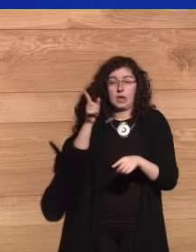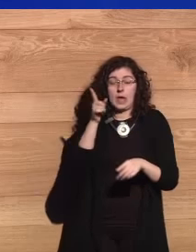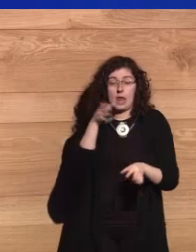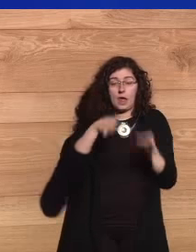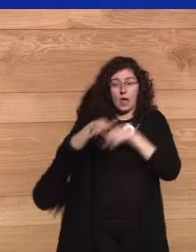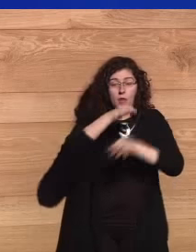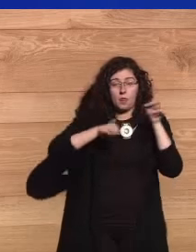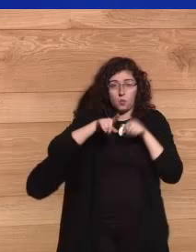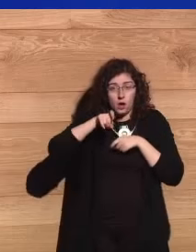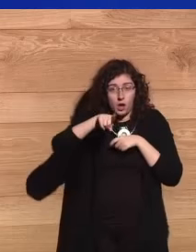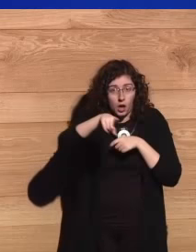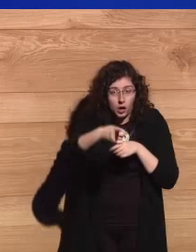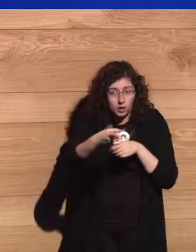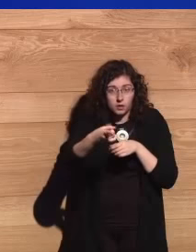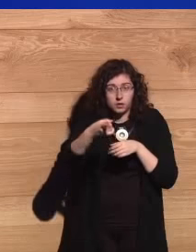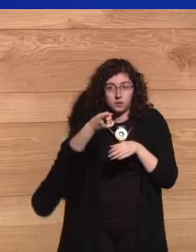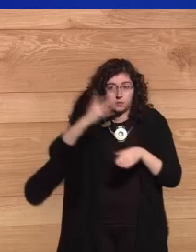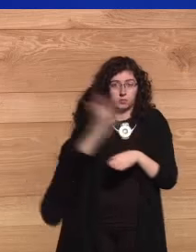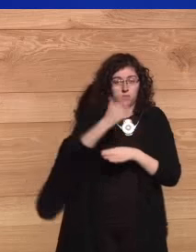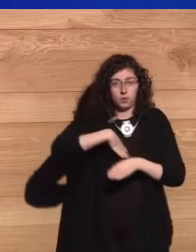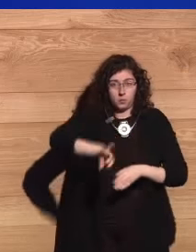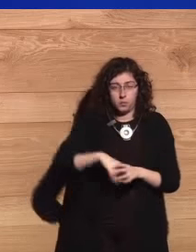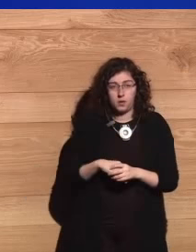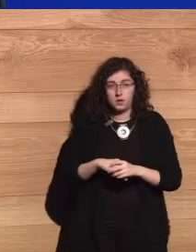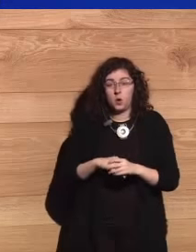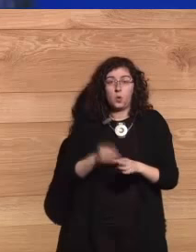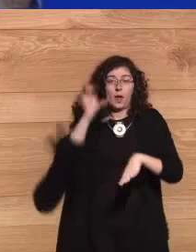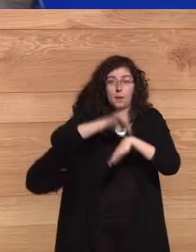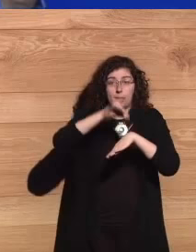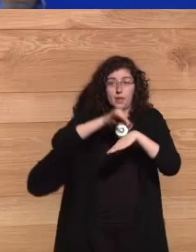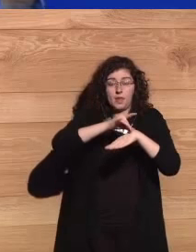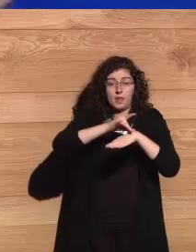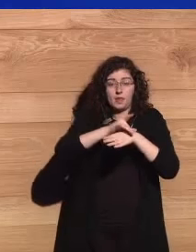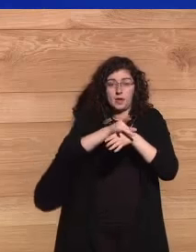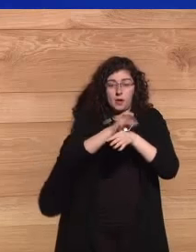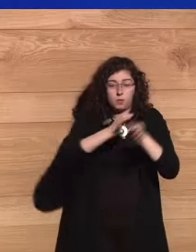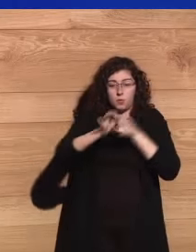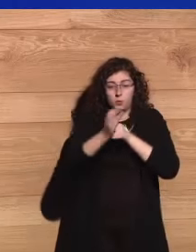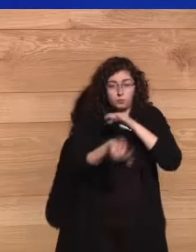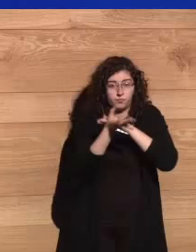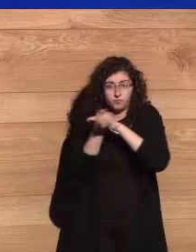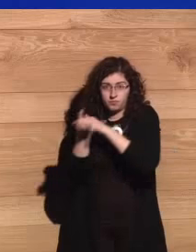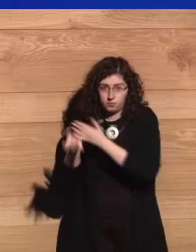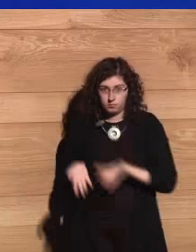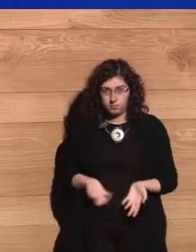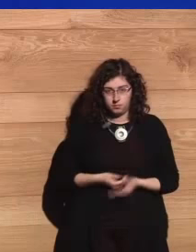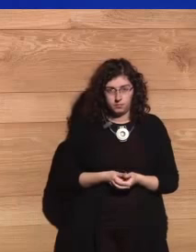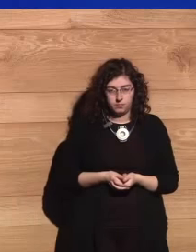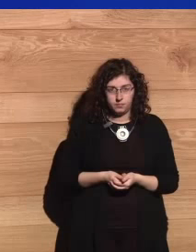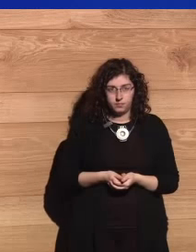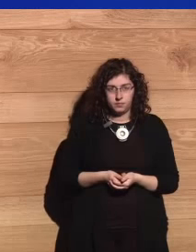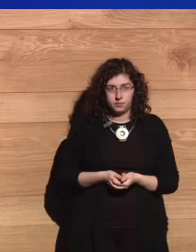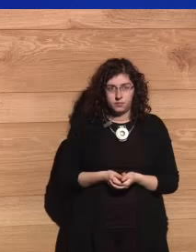ejemplo, lo que hará posible una medicina regeneradora, terapias génicas, en